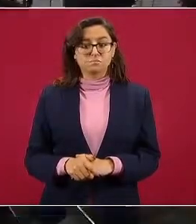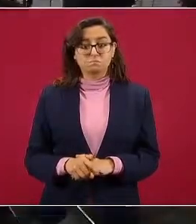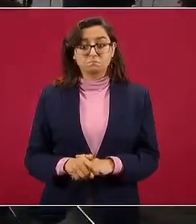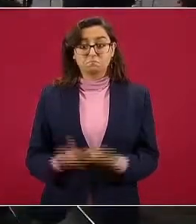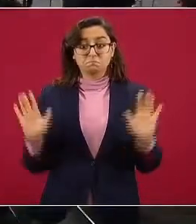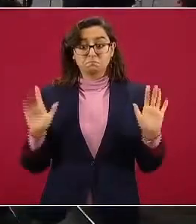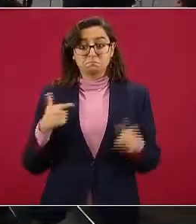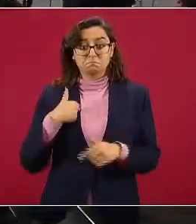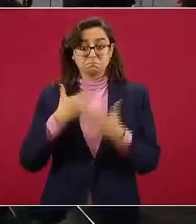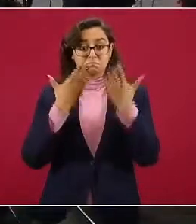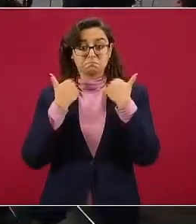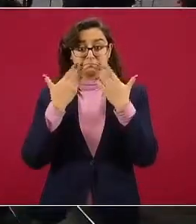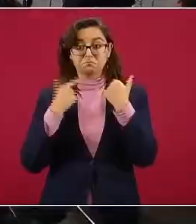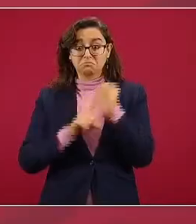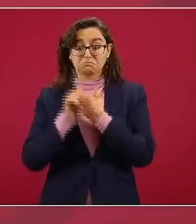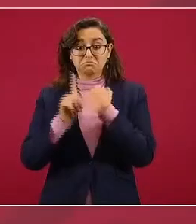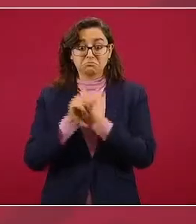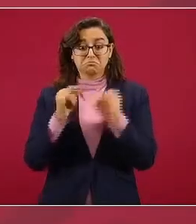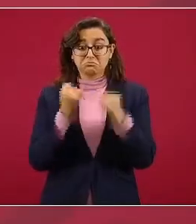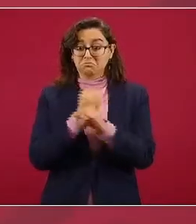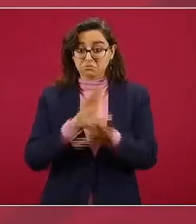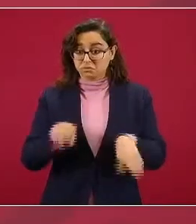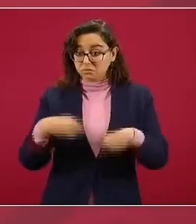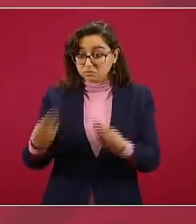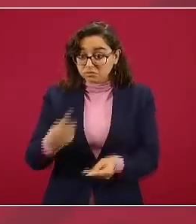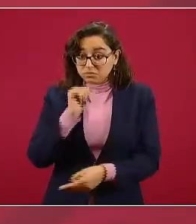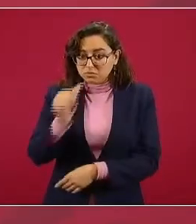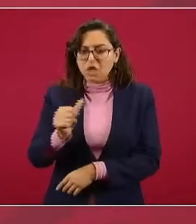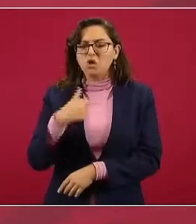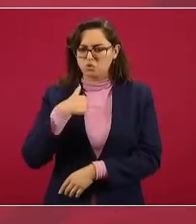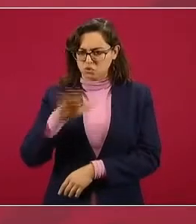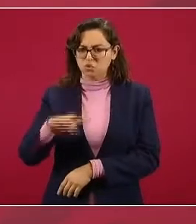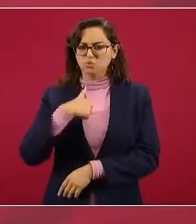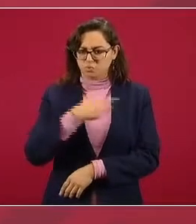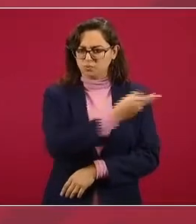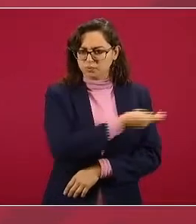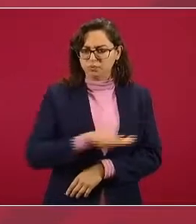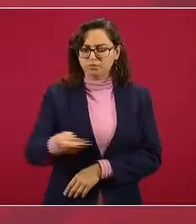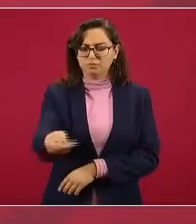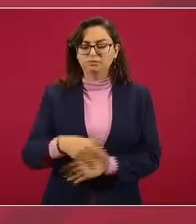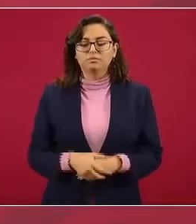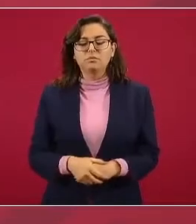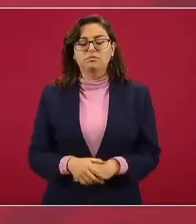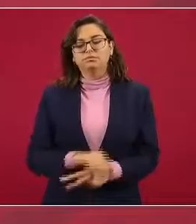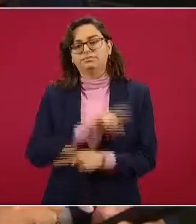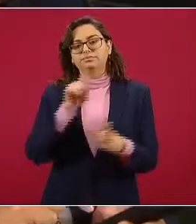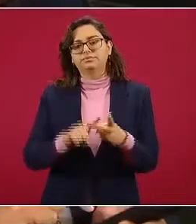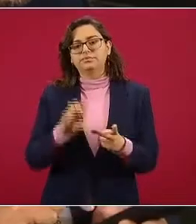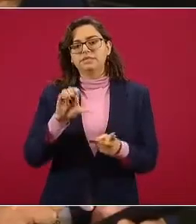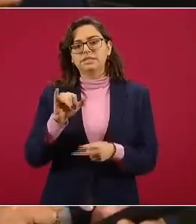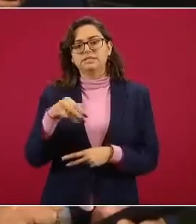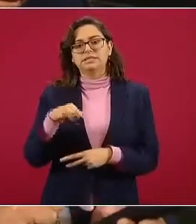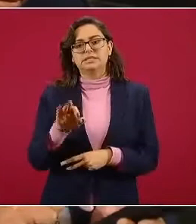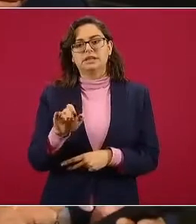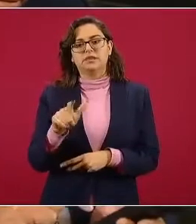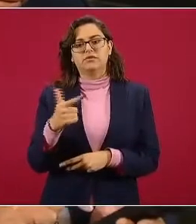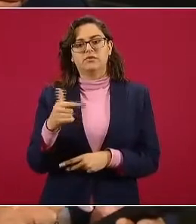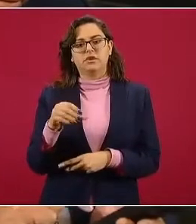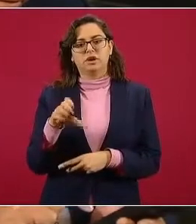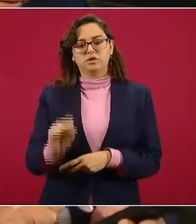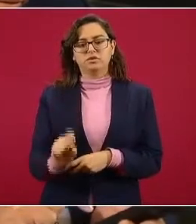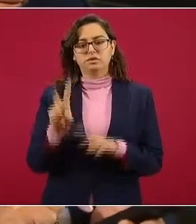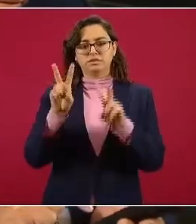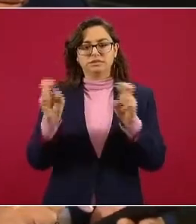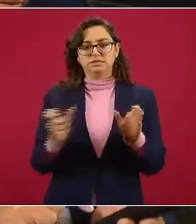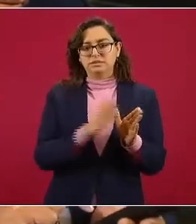tengo yo objeción y si no se la han dado la conseguimos, no se preocupe. Oiga, sobre Cienfuegos, la documental que acaba de presentar va a